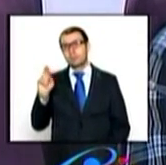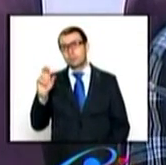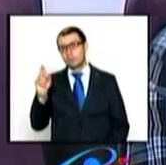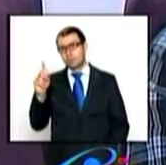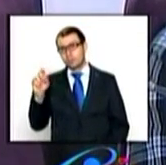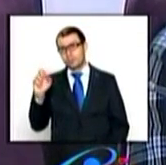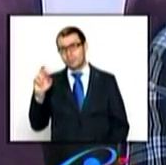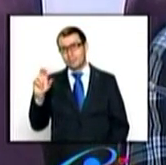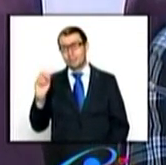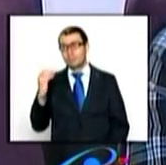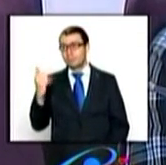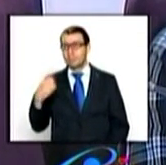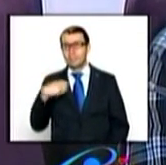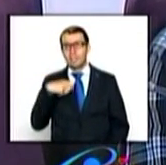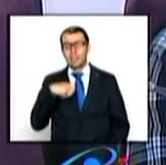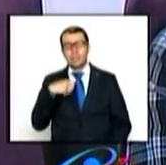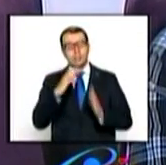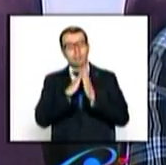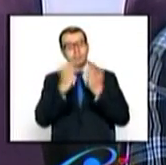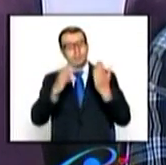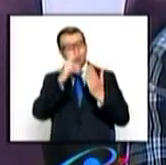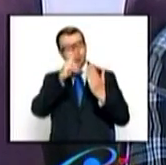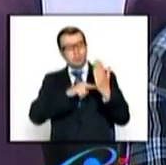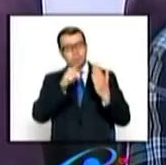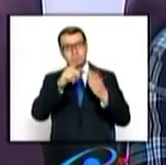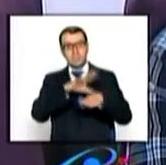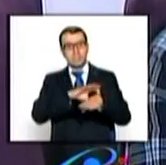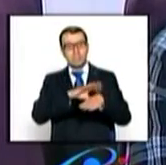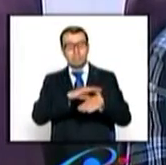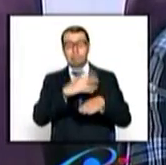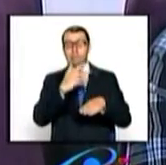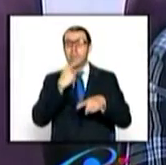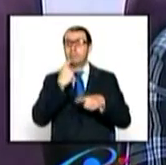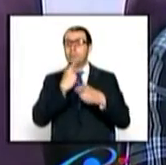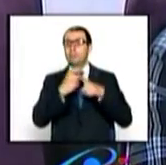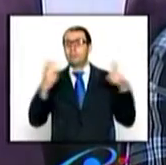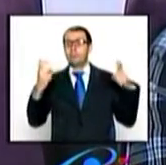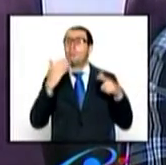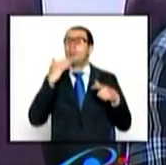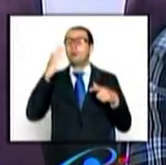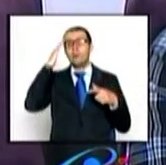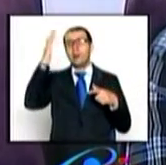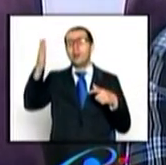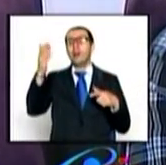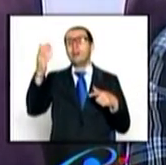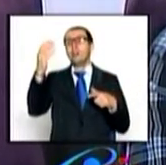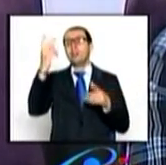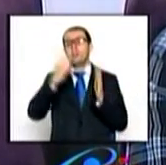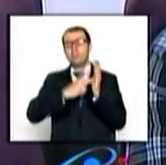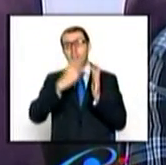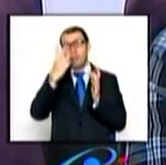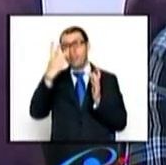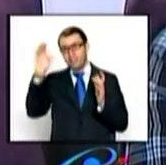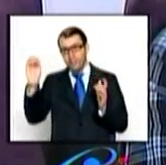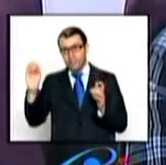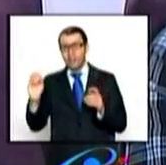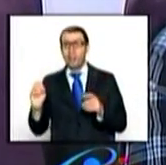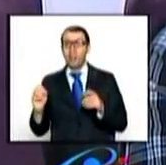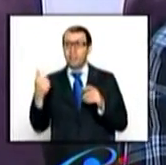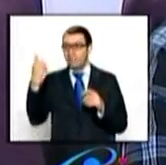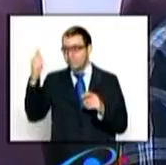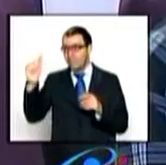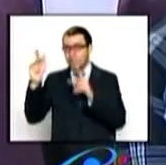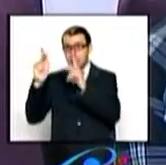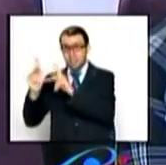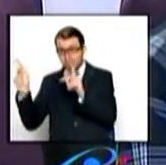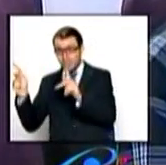son muy desalentadores. Vemos que para el 2030 se espera que 6 de cada 10 personas que habitan en el mundo van a padecer